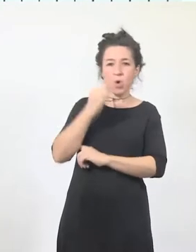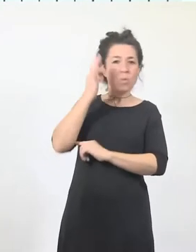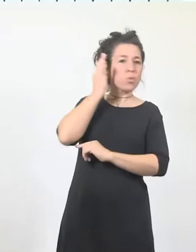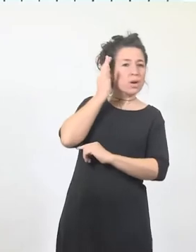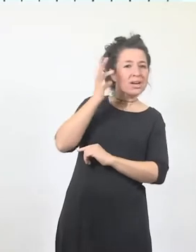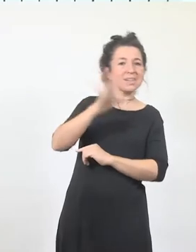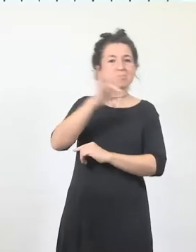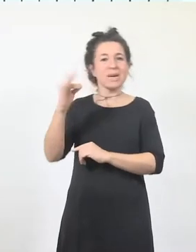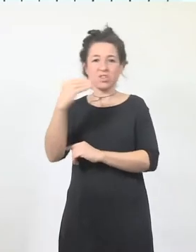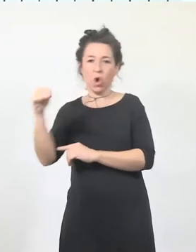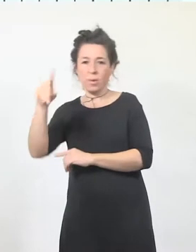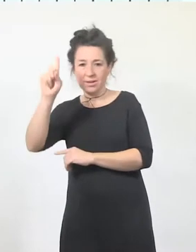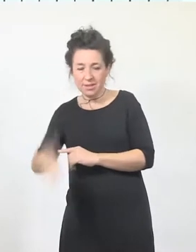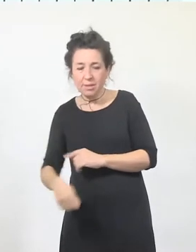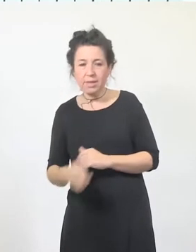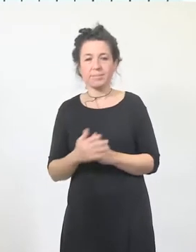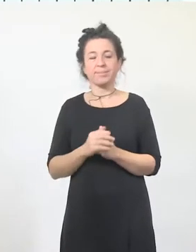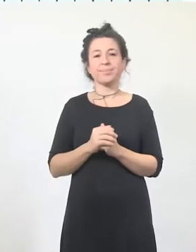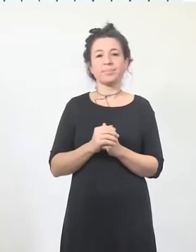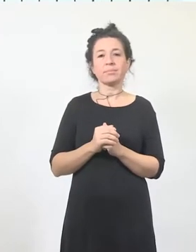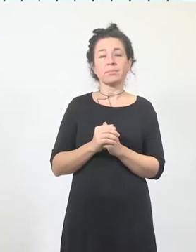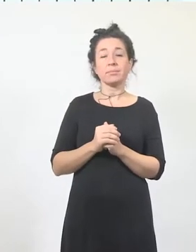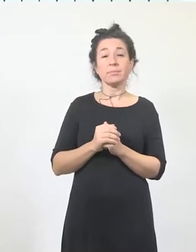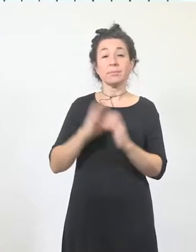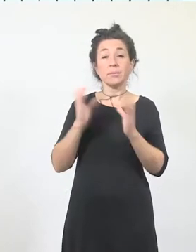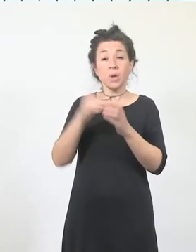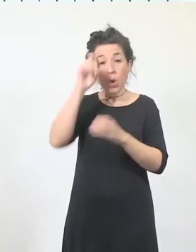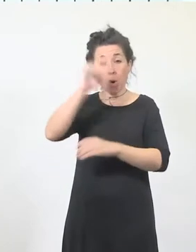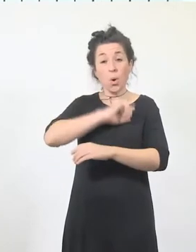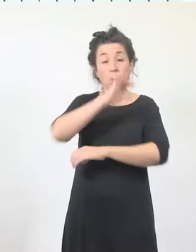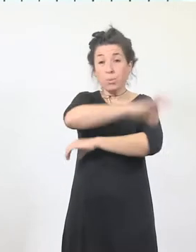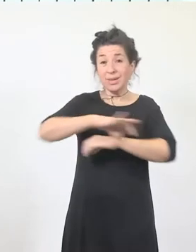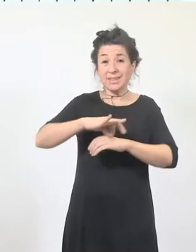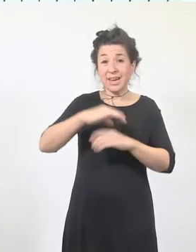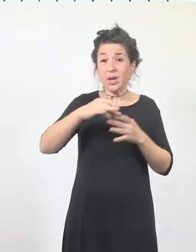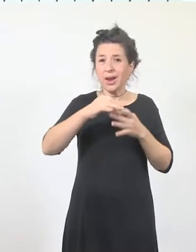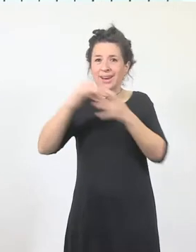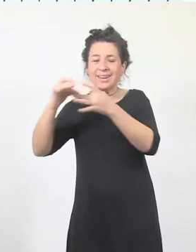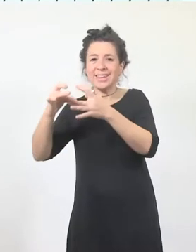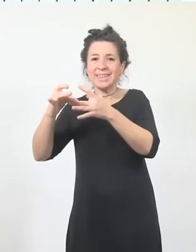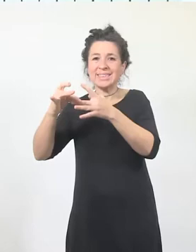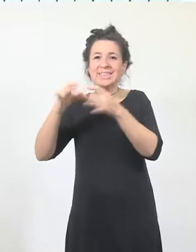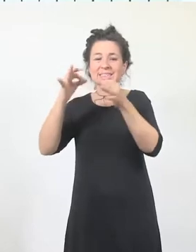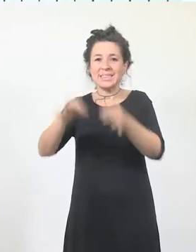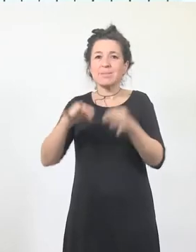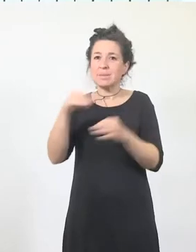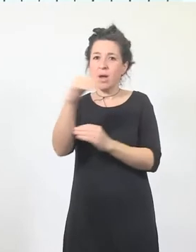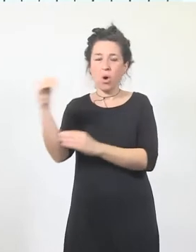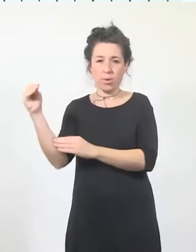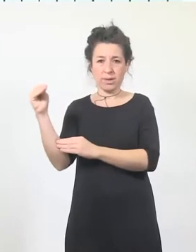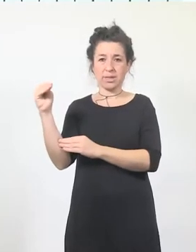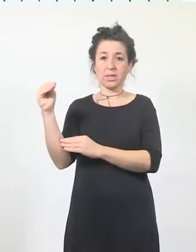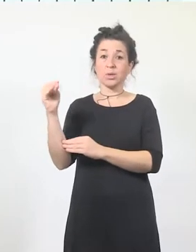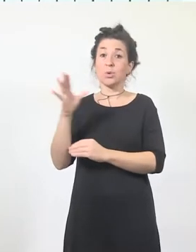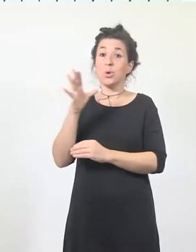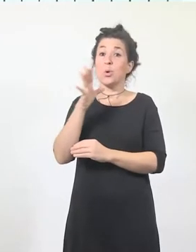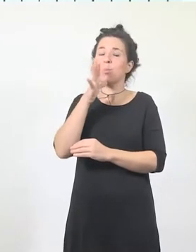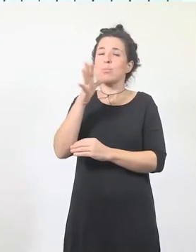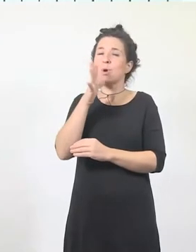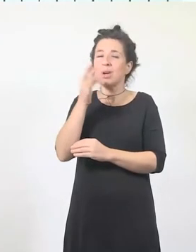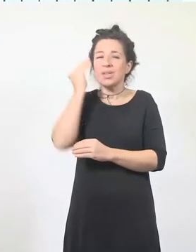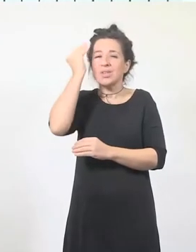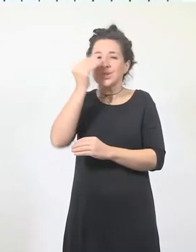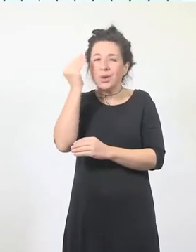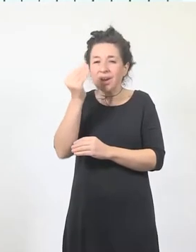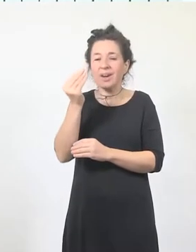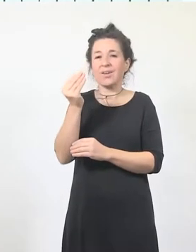jóvenes. De hecho, los líderes del Polisario siempre habían sido jóvenes. Y yo creo que de ahí